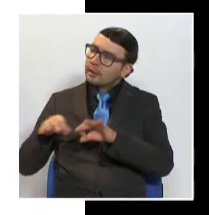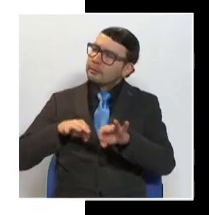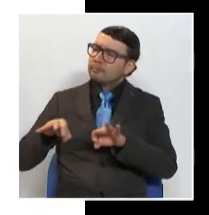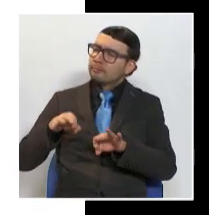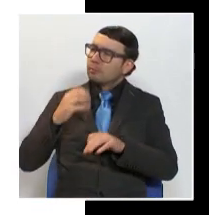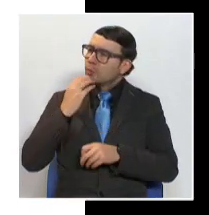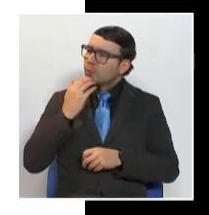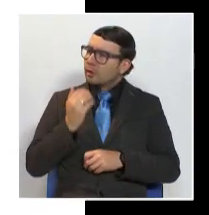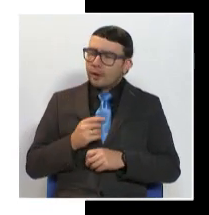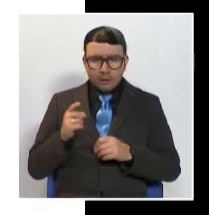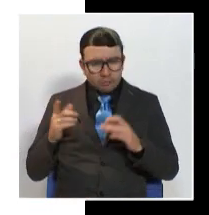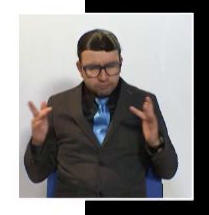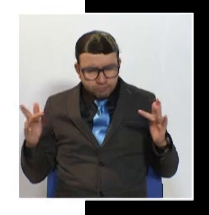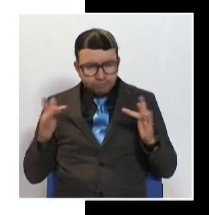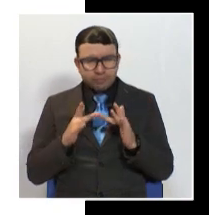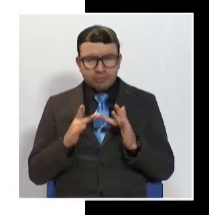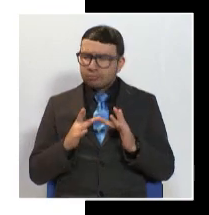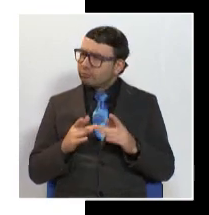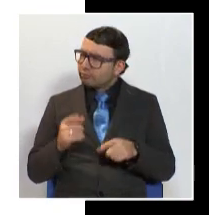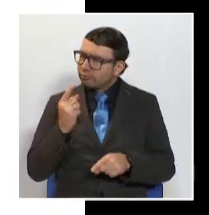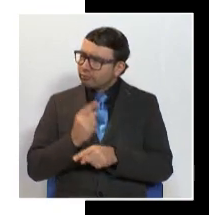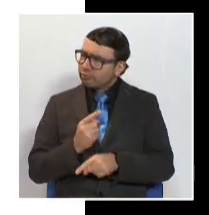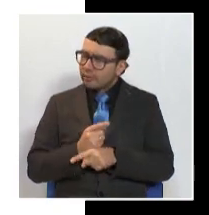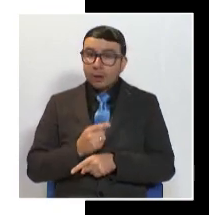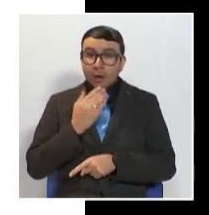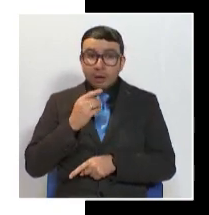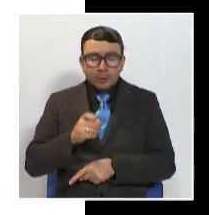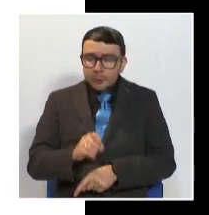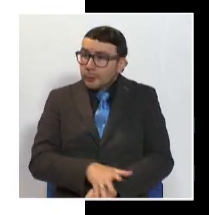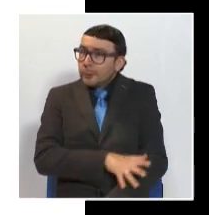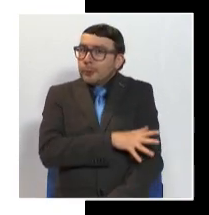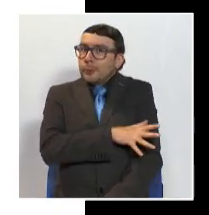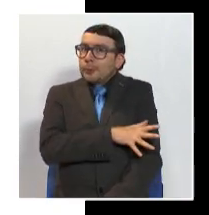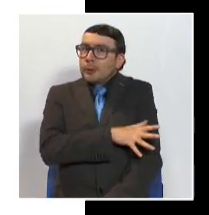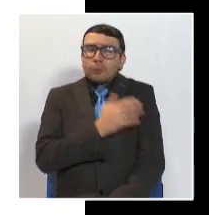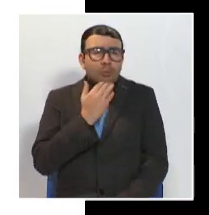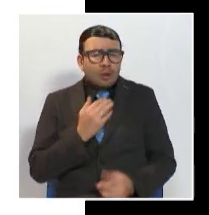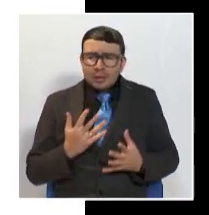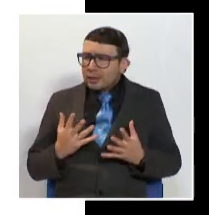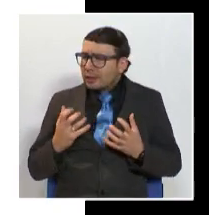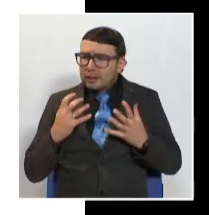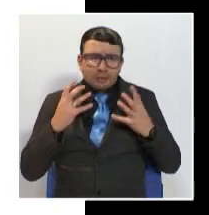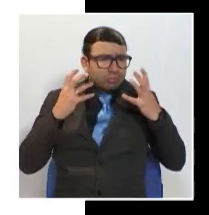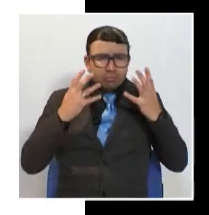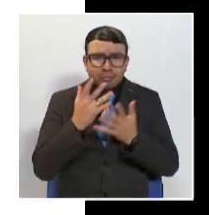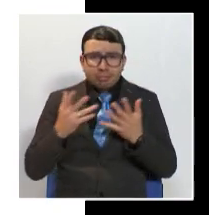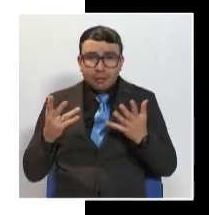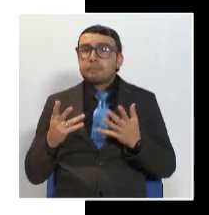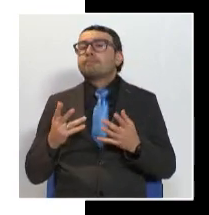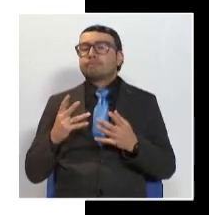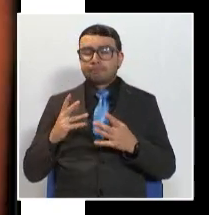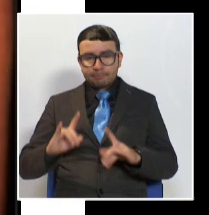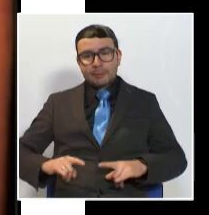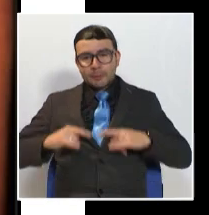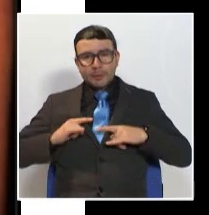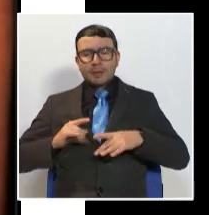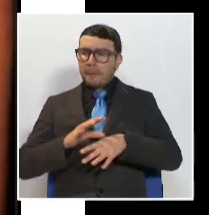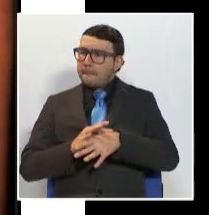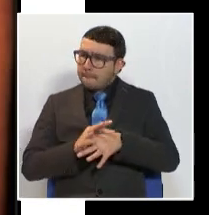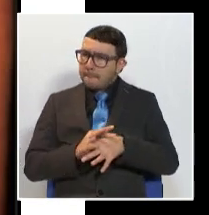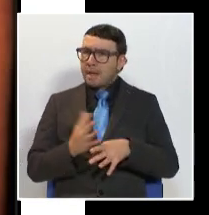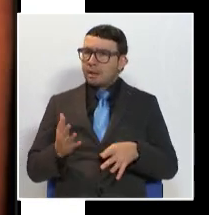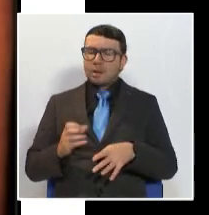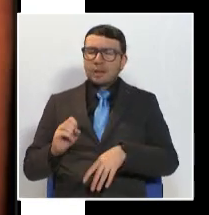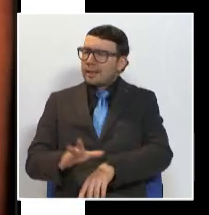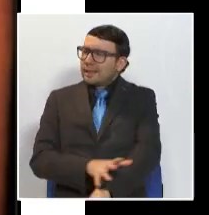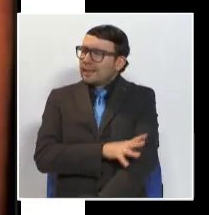entre esos desencadenantes emocionales, es decir, el estrés. ¿Qué relación tiene el estrés con la piel o las